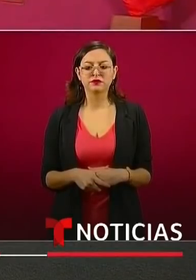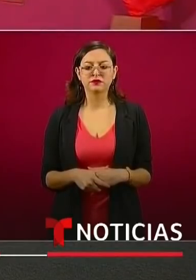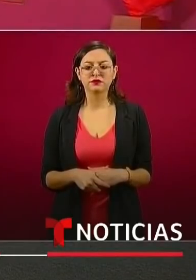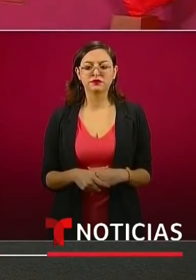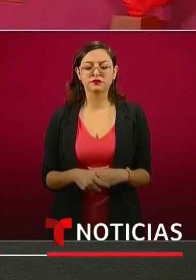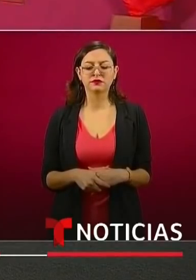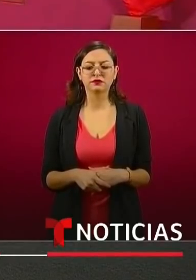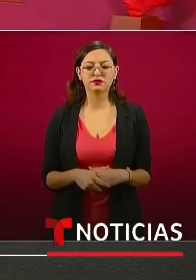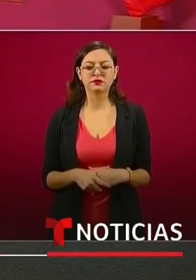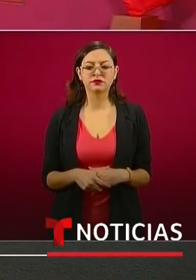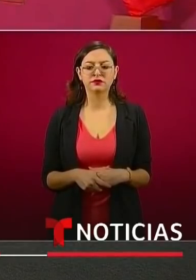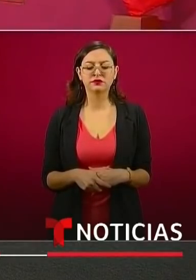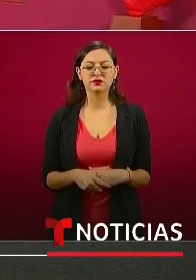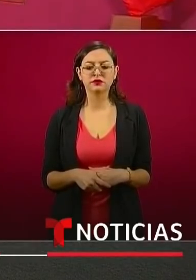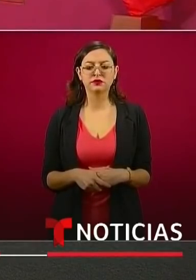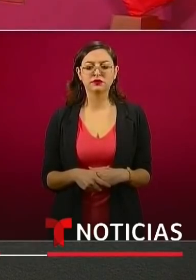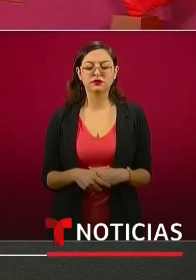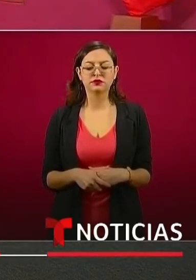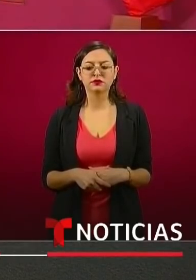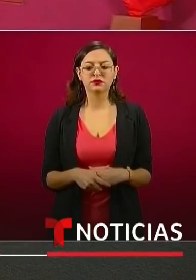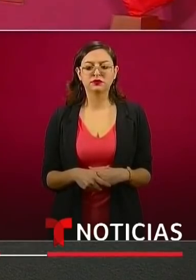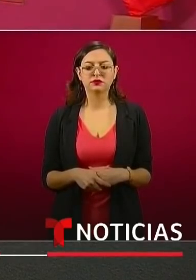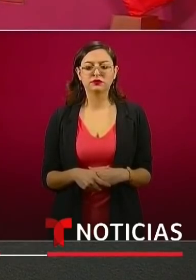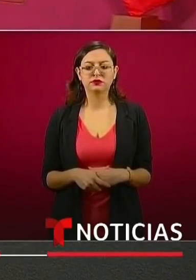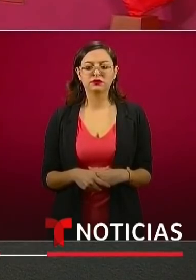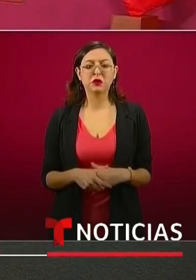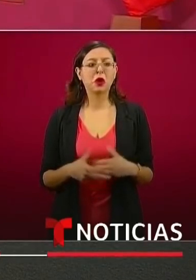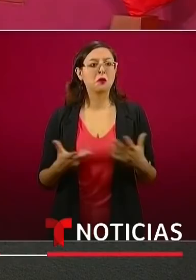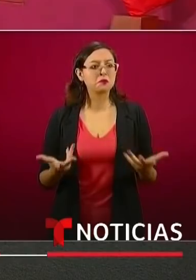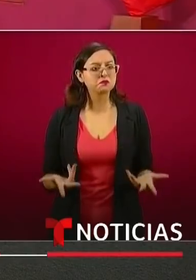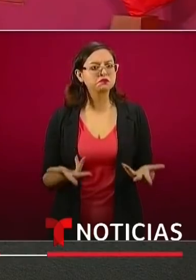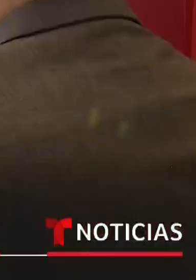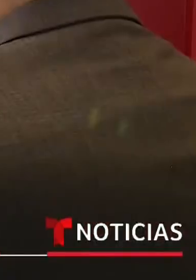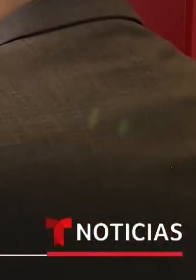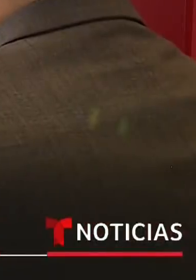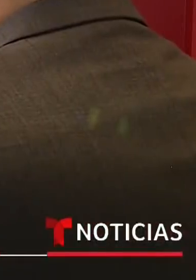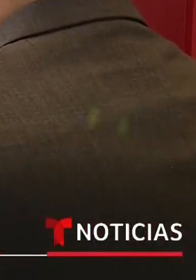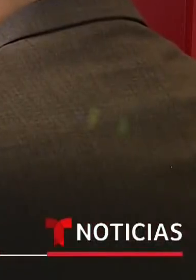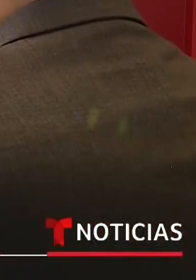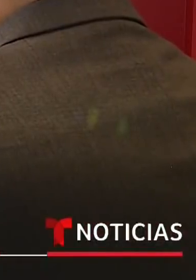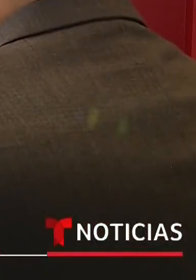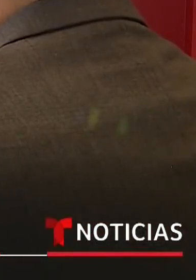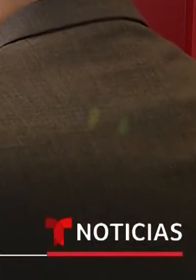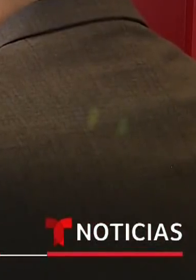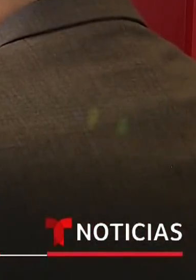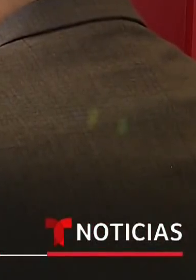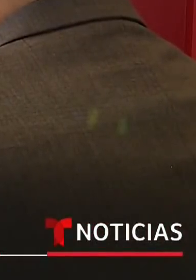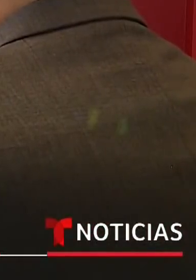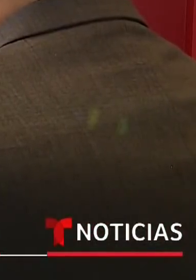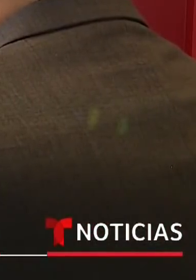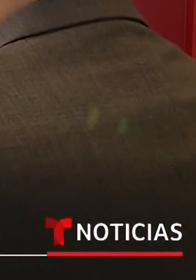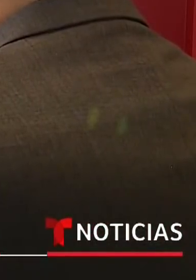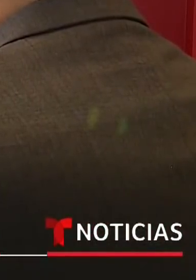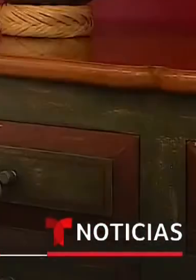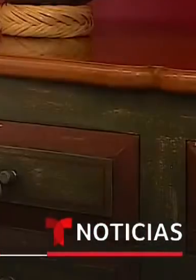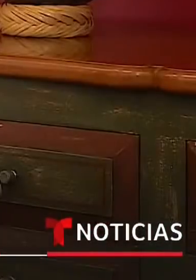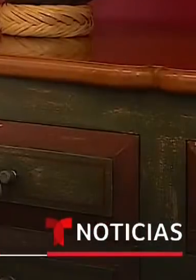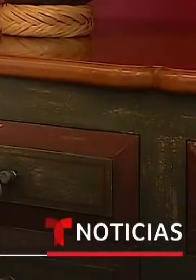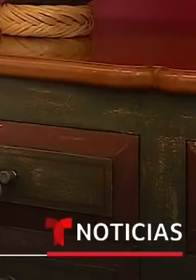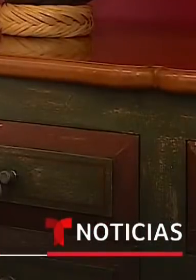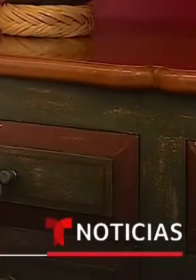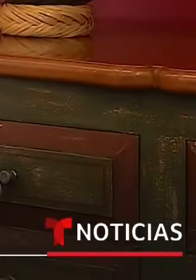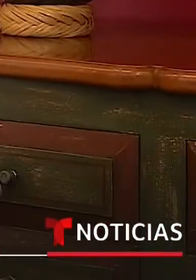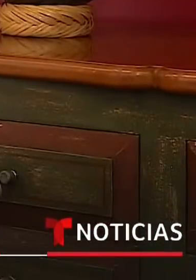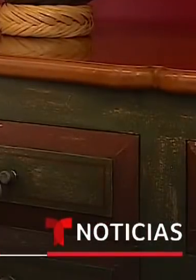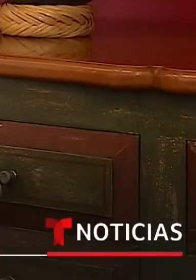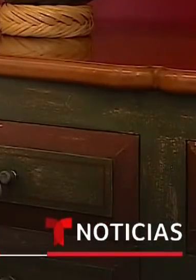ha actuado con respeto. Lo mismo la embajadora mexicana, quien le habla directo a quienes